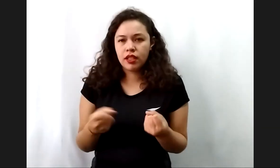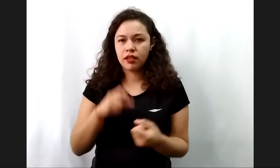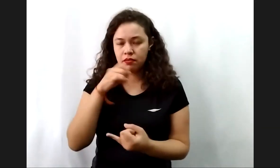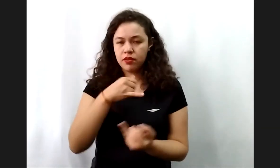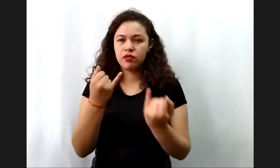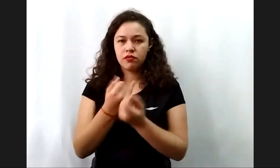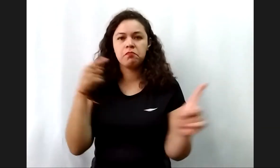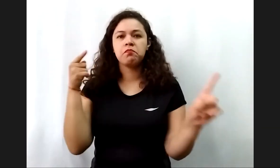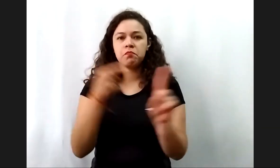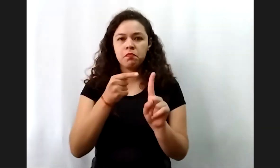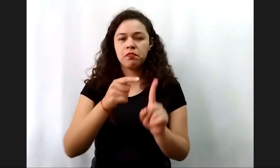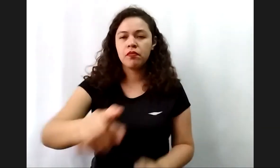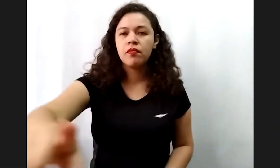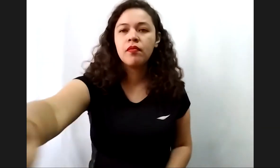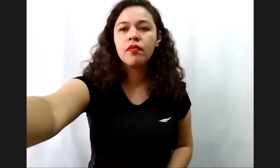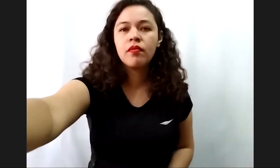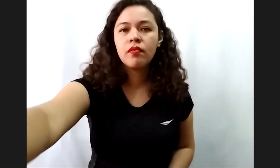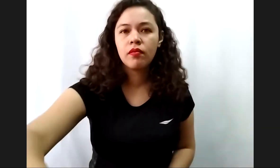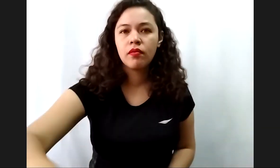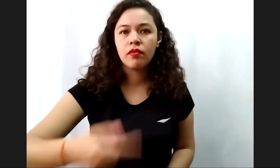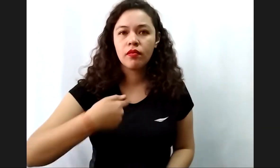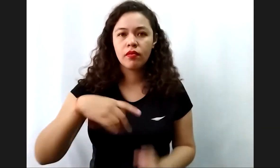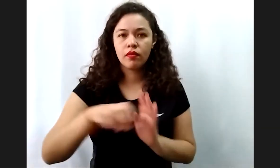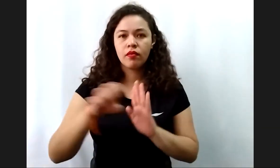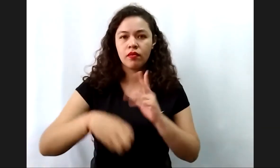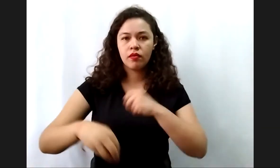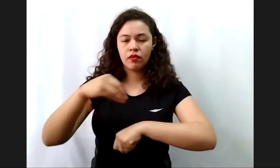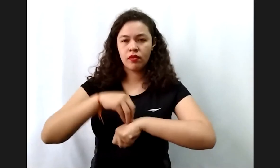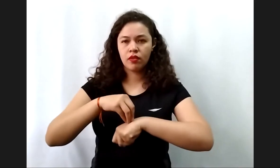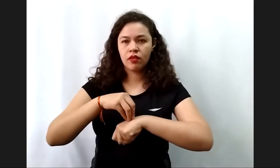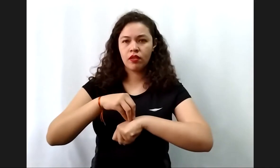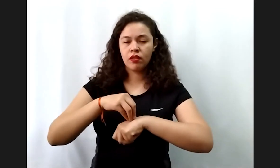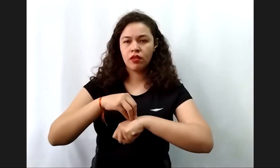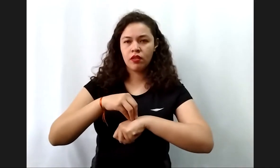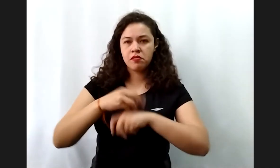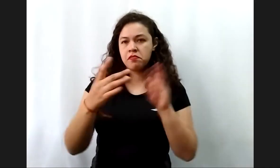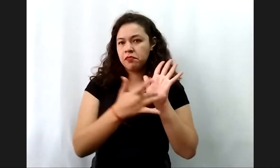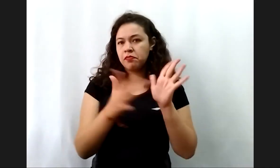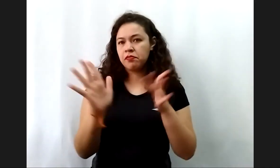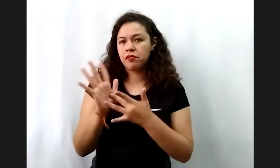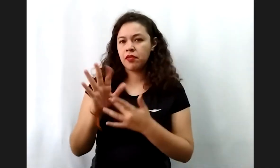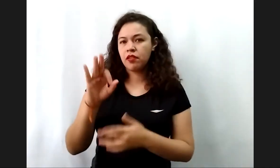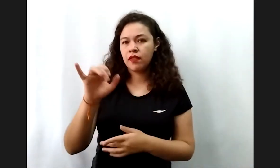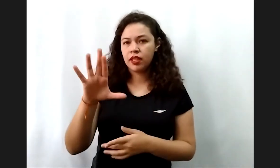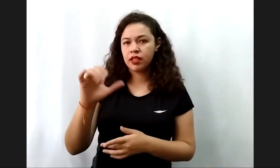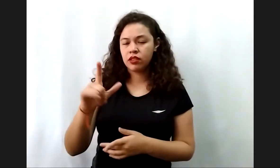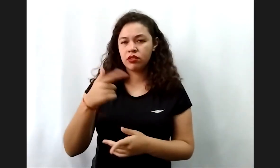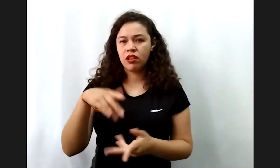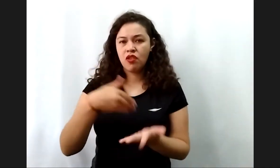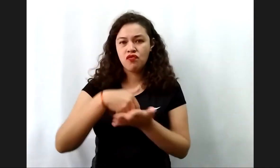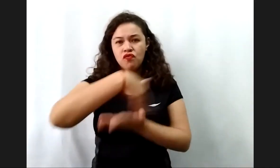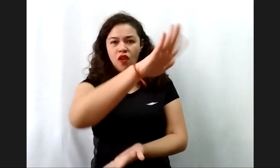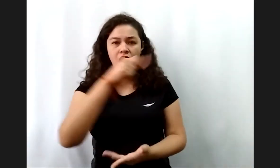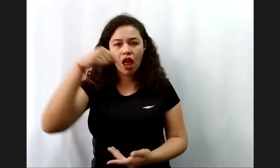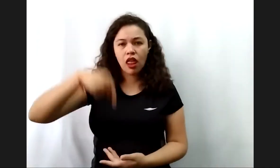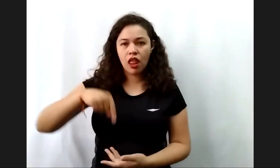determinado. Voy a poner un ejemplo, ¿no? Jesucristo, ¿no? ¿Qué le dijo a los fariseos? Fuera de mi templo, ¿no? Con firmeza,